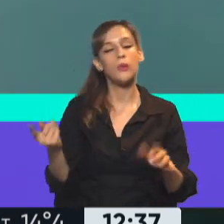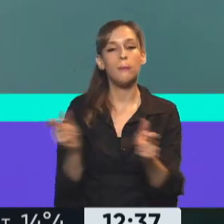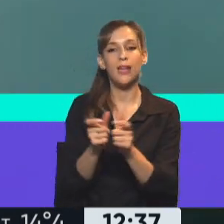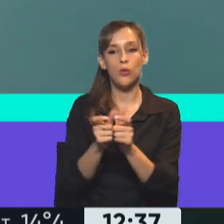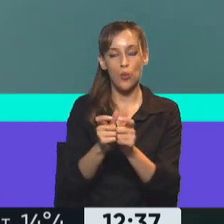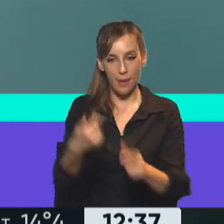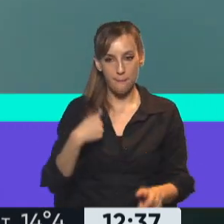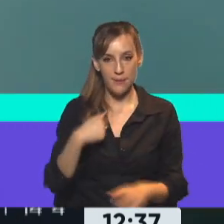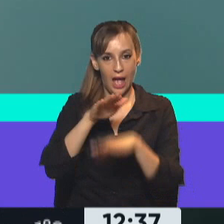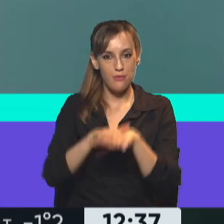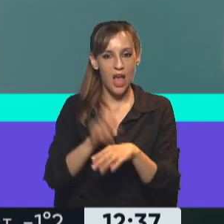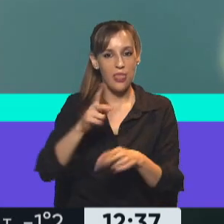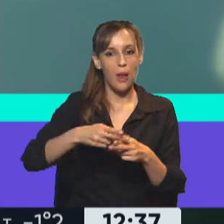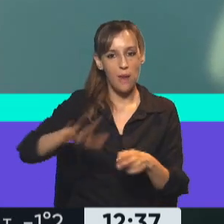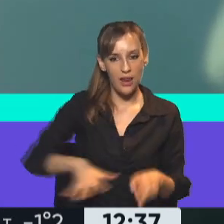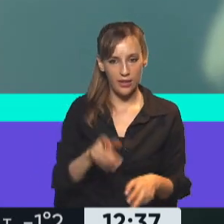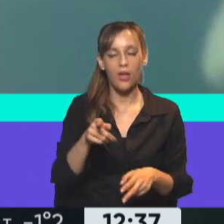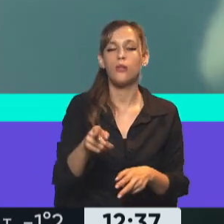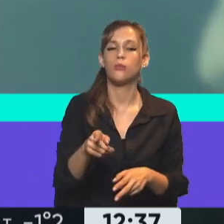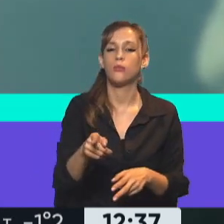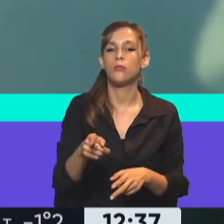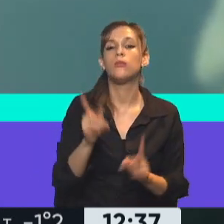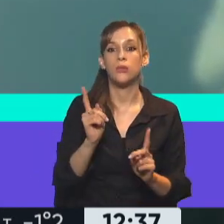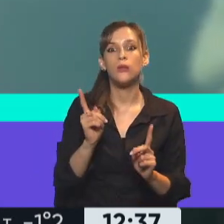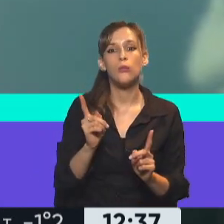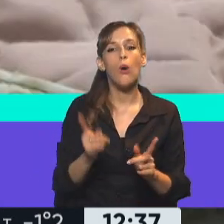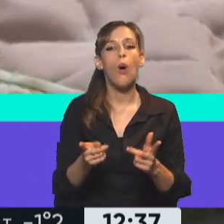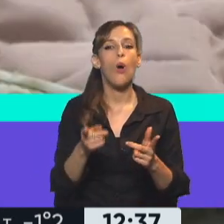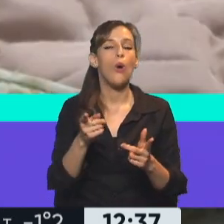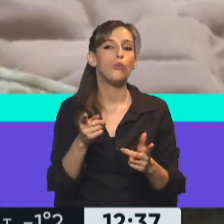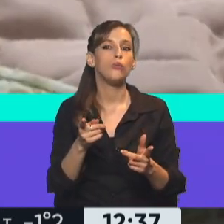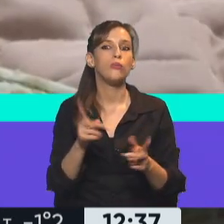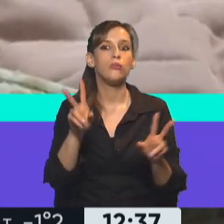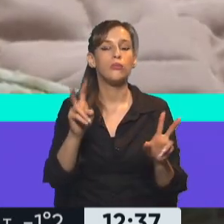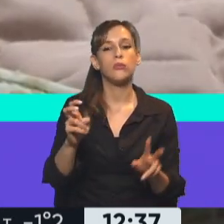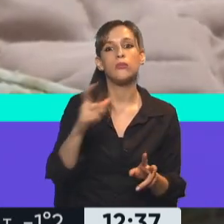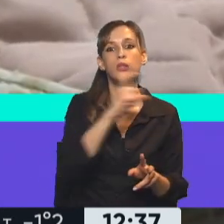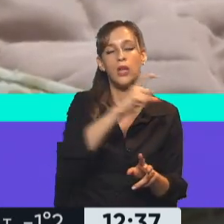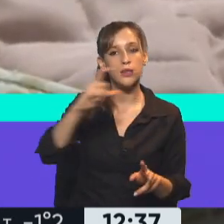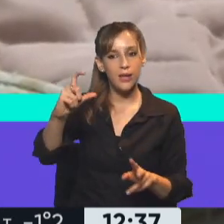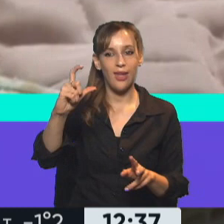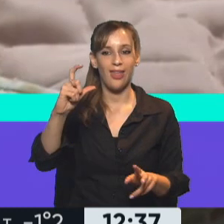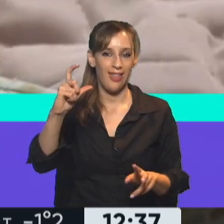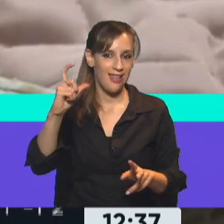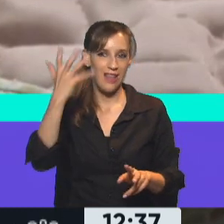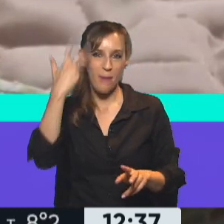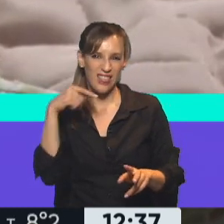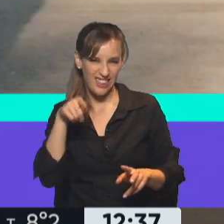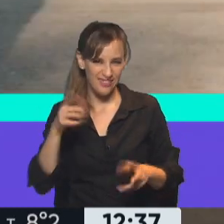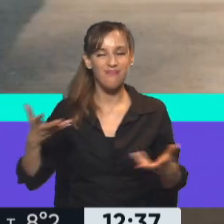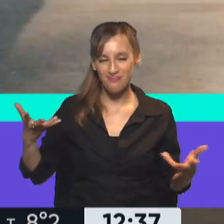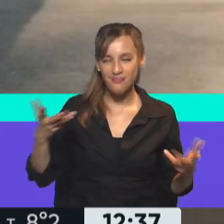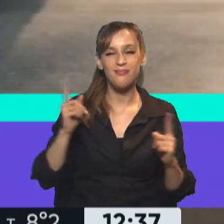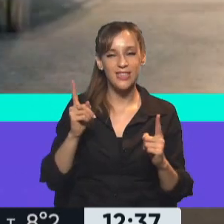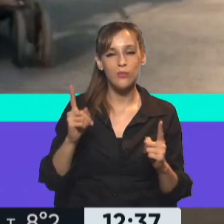Katz, que es uno de los filmes que forman parte de la programación del Cultural, el Cultural San Martín, que ha armado un maratón de mujeres por